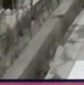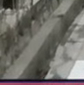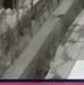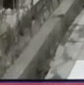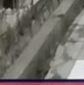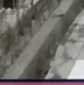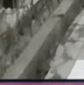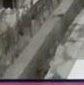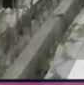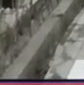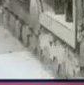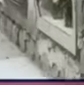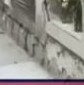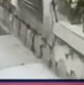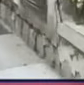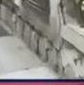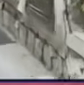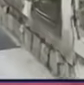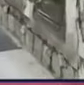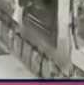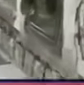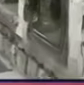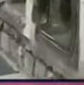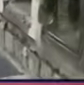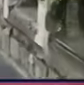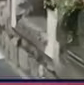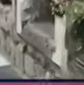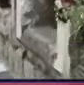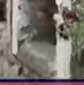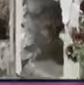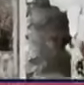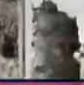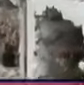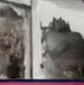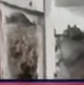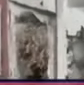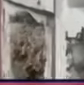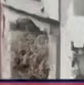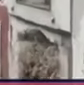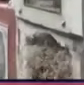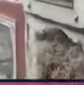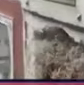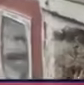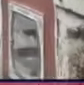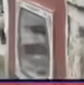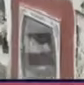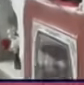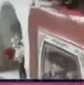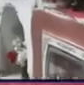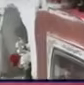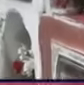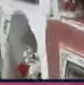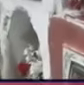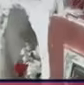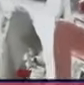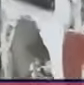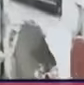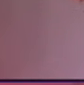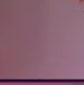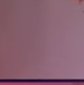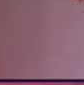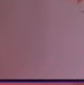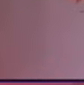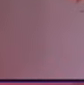de qué manera se está realizando esta organización en el Cementerio General. Se ha incrementado la venta de lápidas.